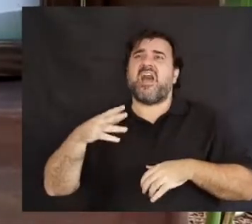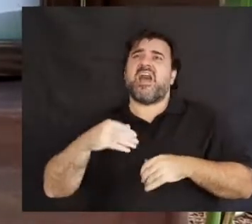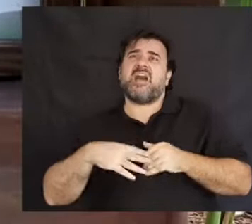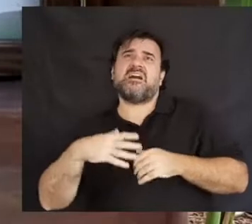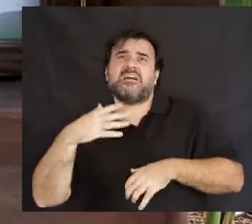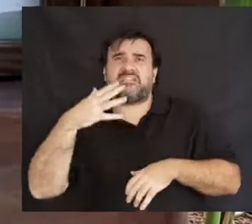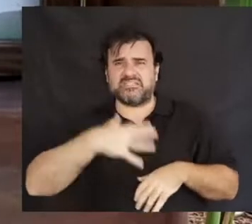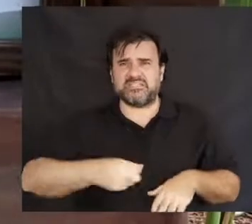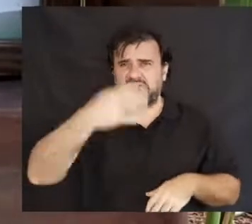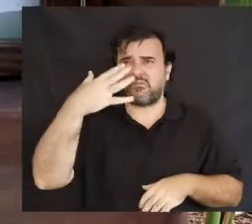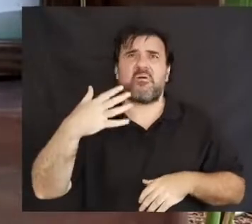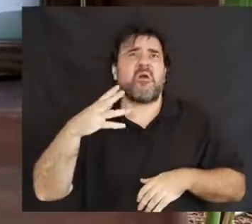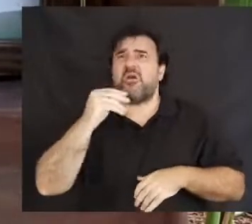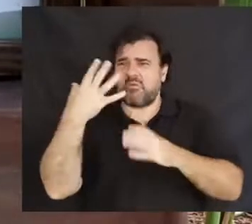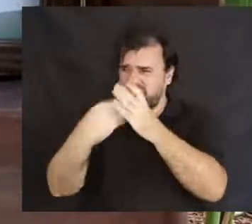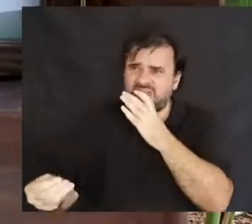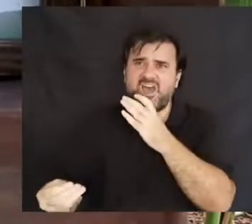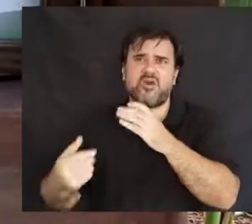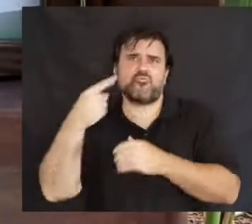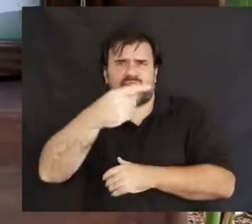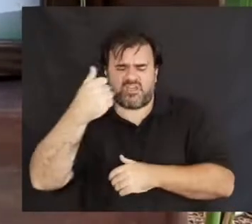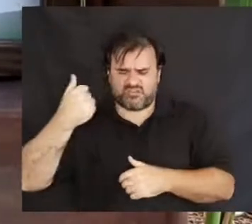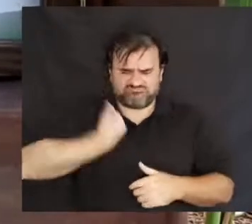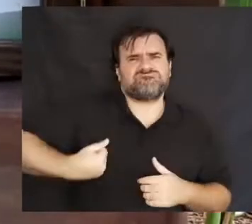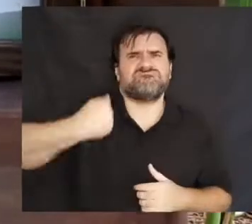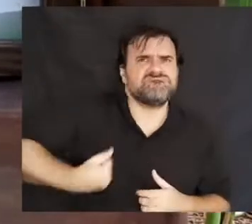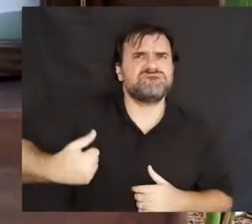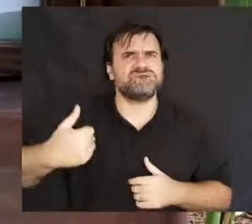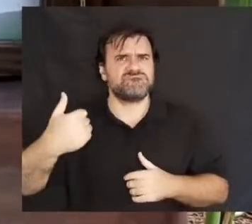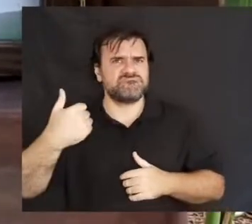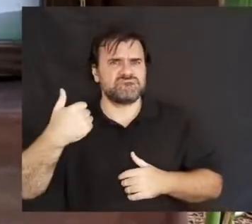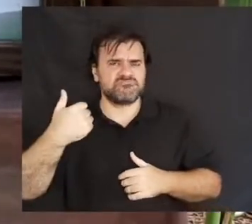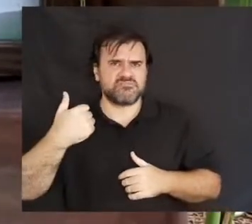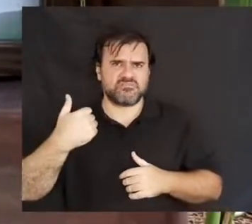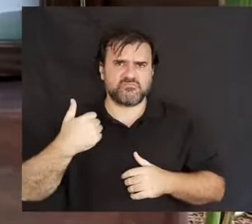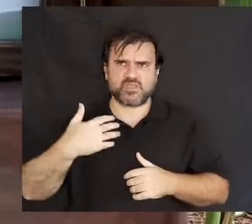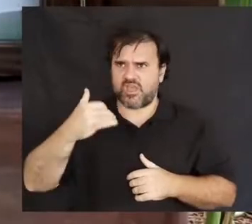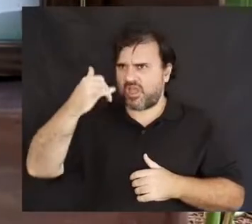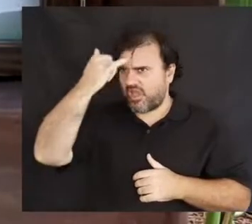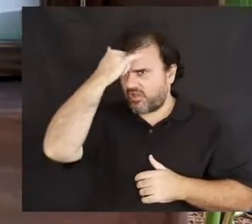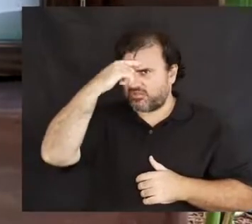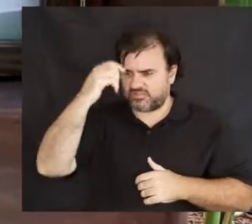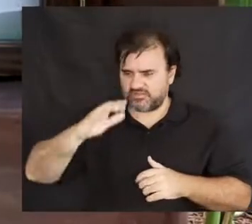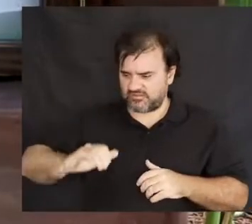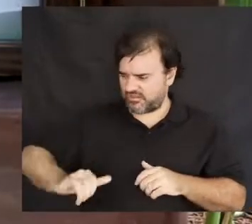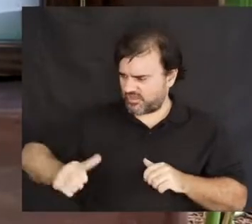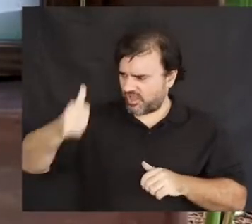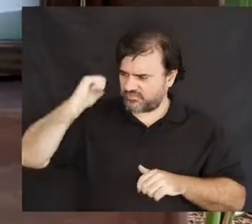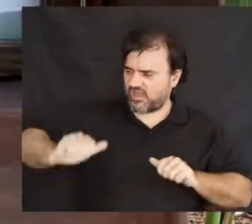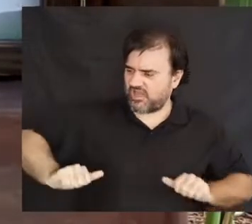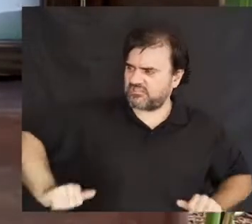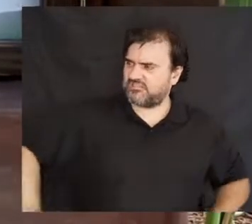el Jincho. ¡No huya! ¡Usted es de raza! El Josco hincaba las patas traseras en